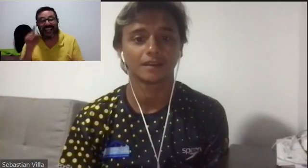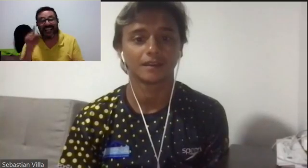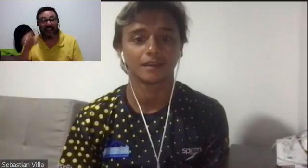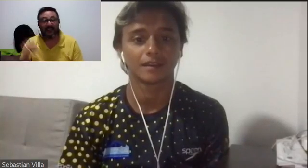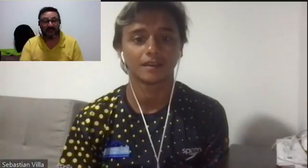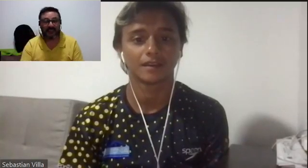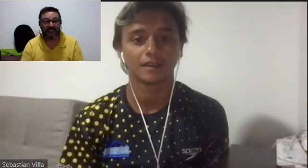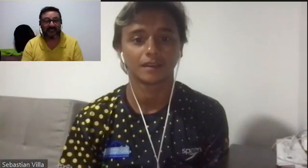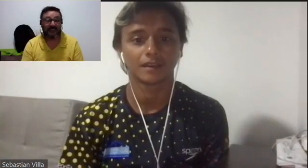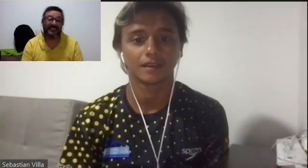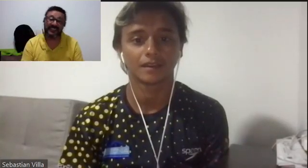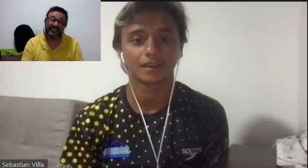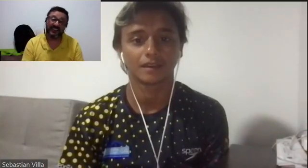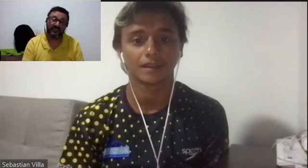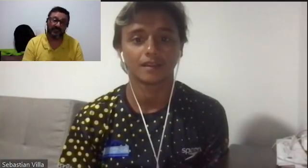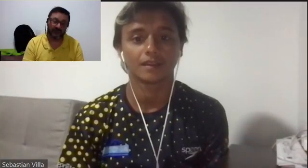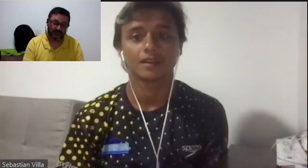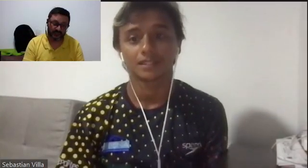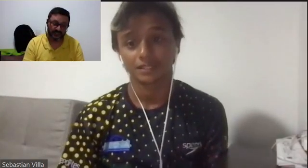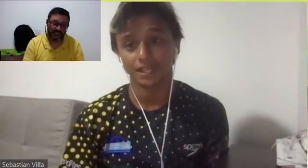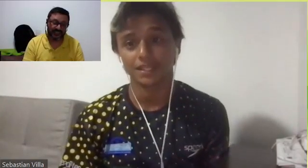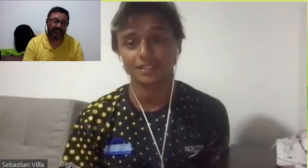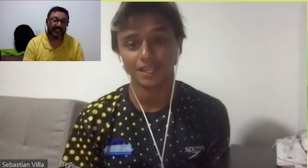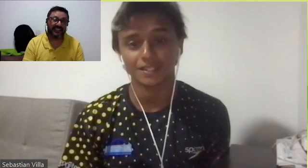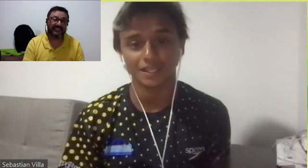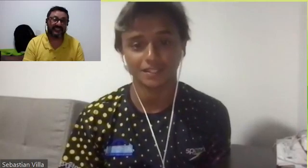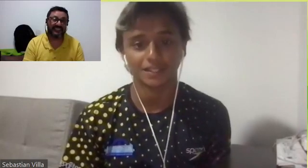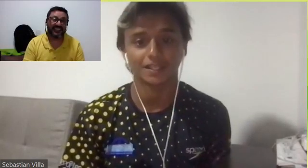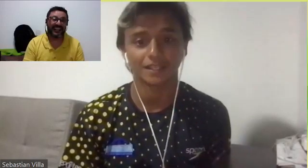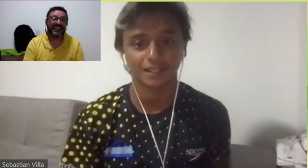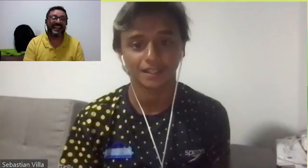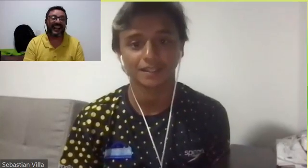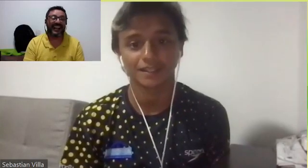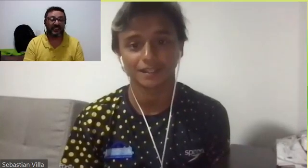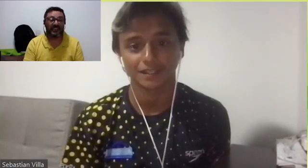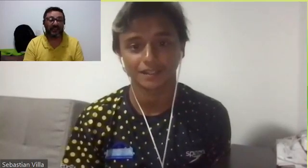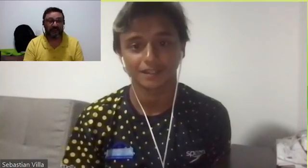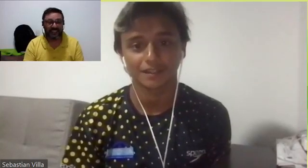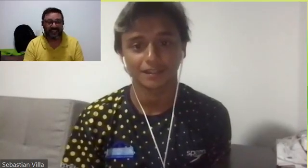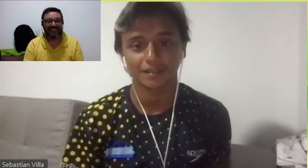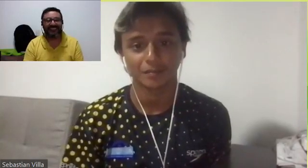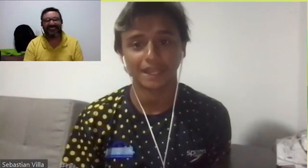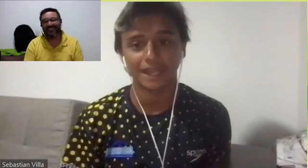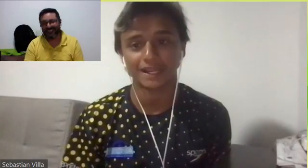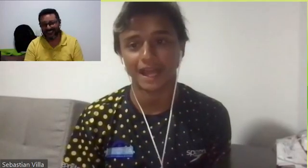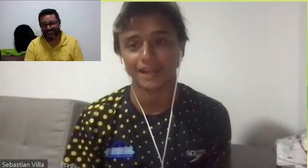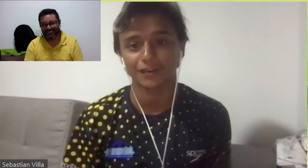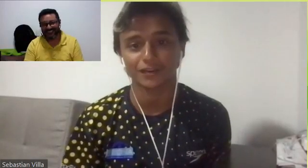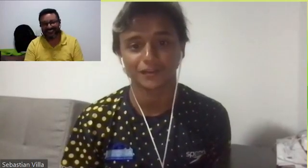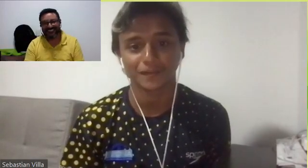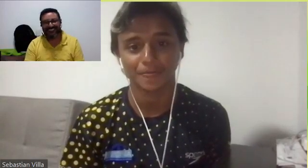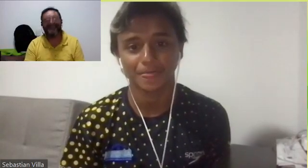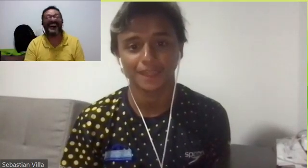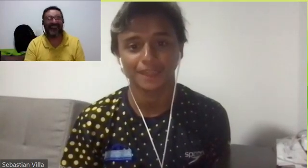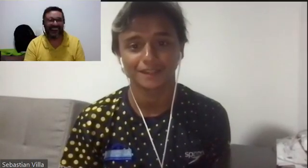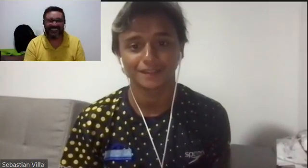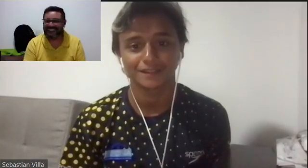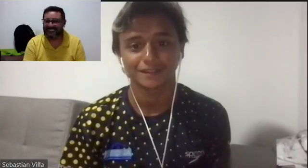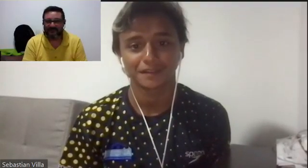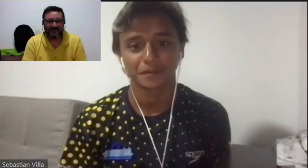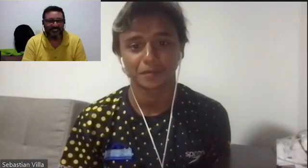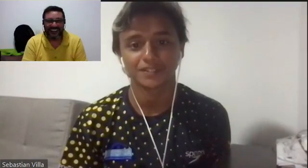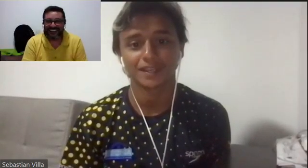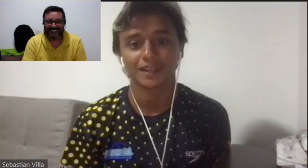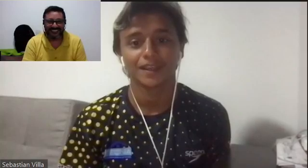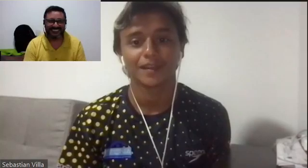Y en la Olímpica también tienen los sordos. Hay un chico, Miguel. Miguel, claro. Ah, ese